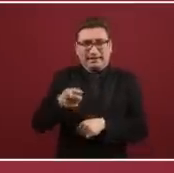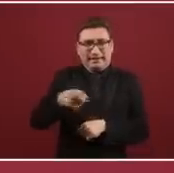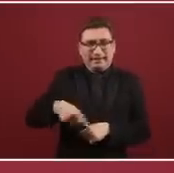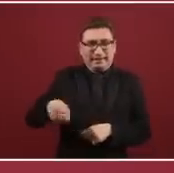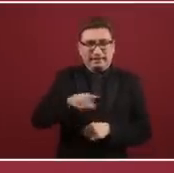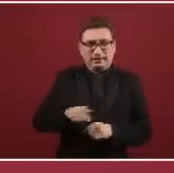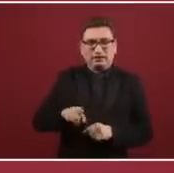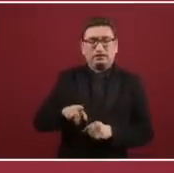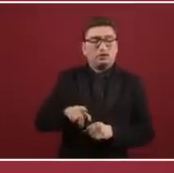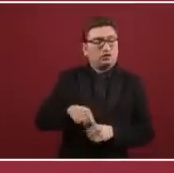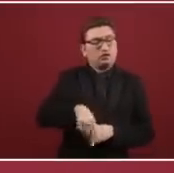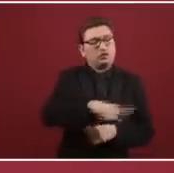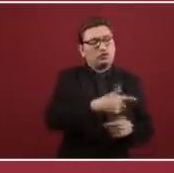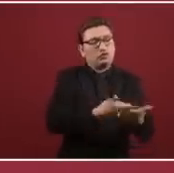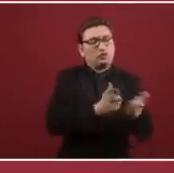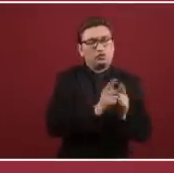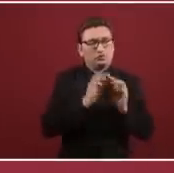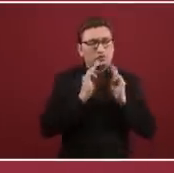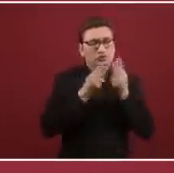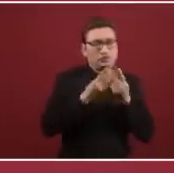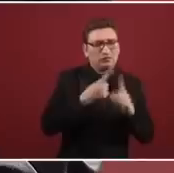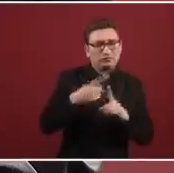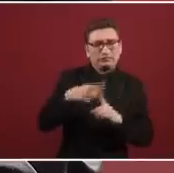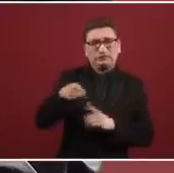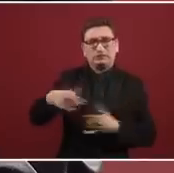enganchados por la delincuencia organizada.